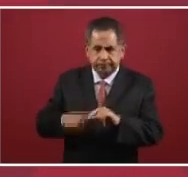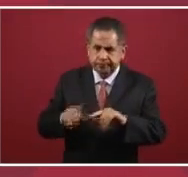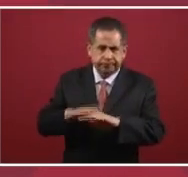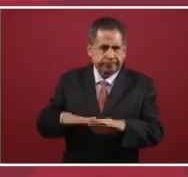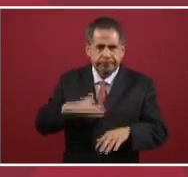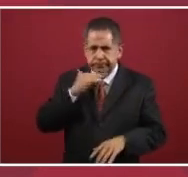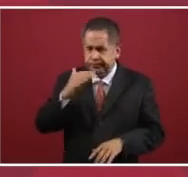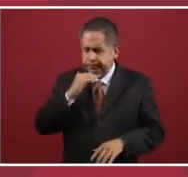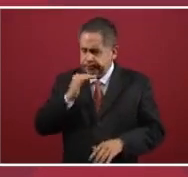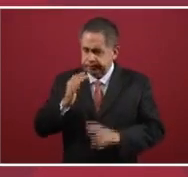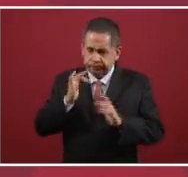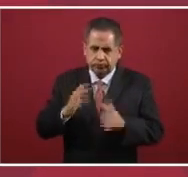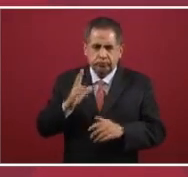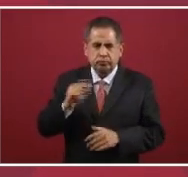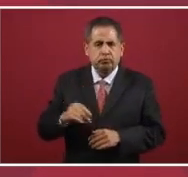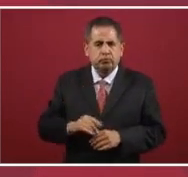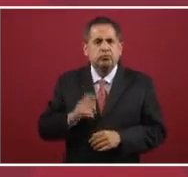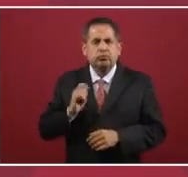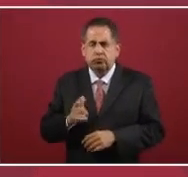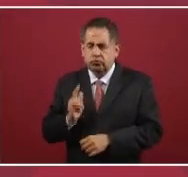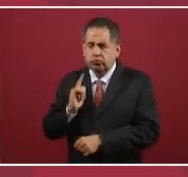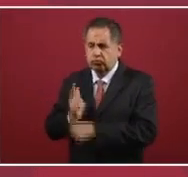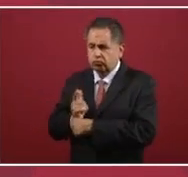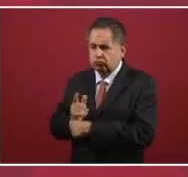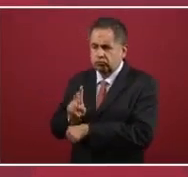la fiscalización.